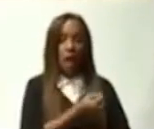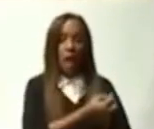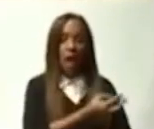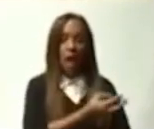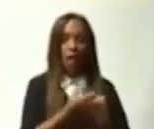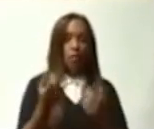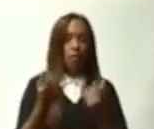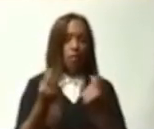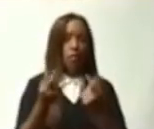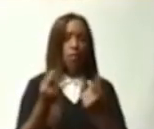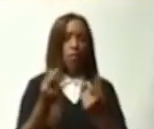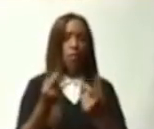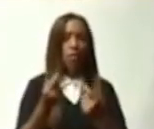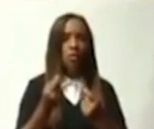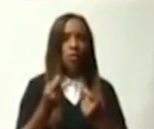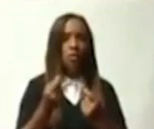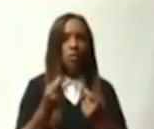pretender